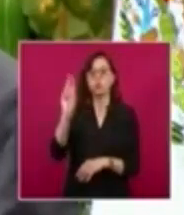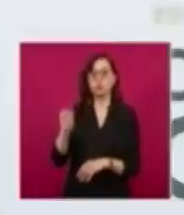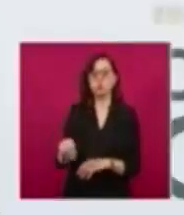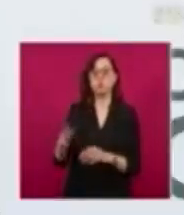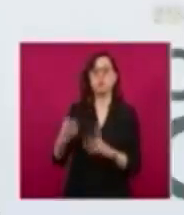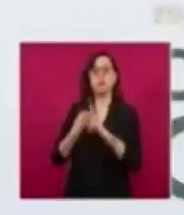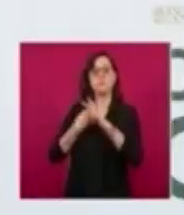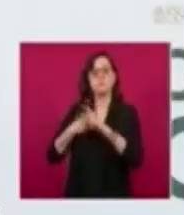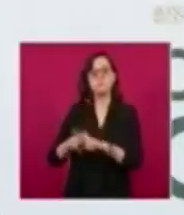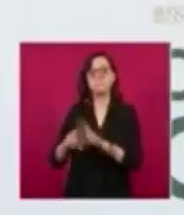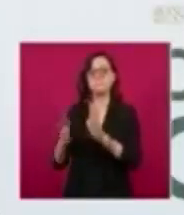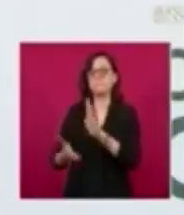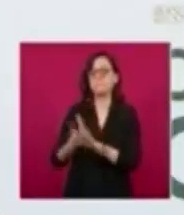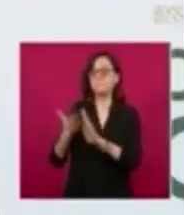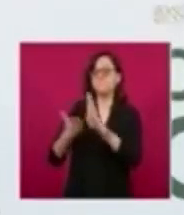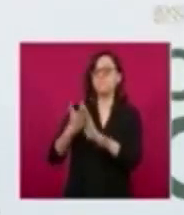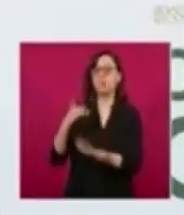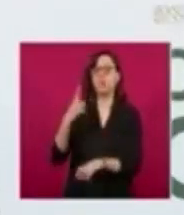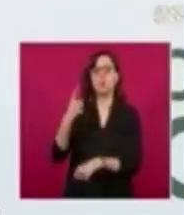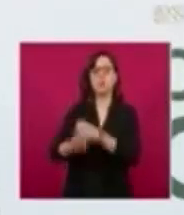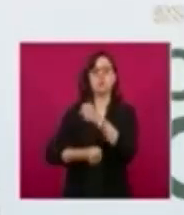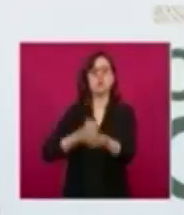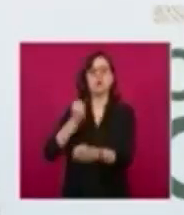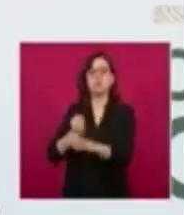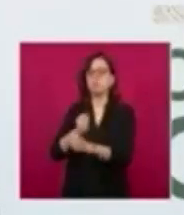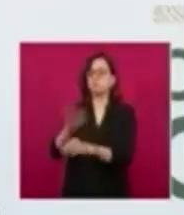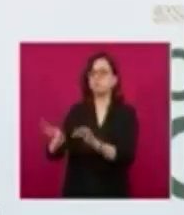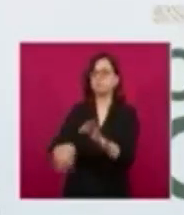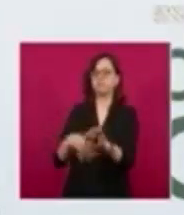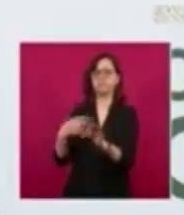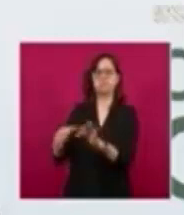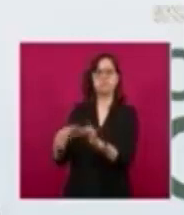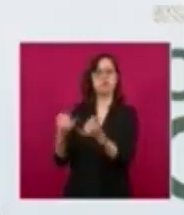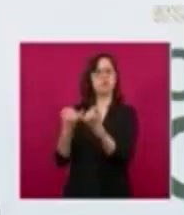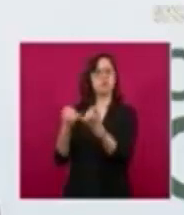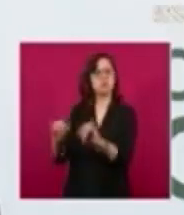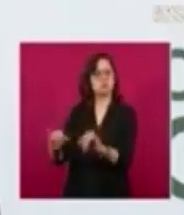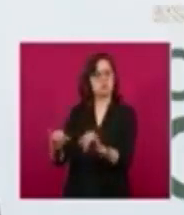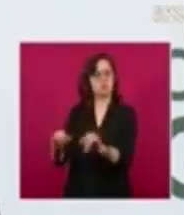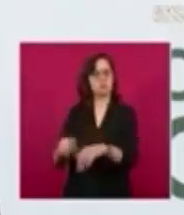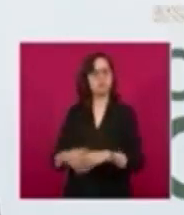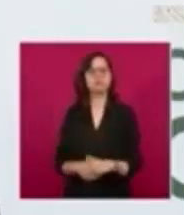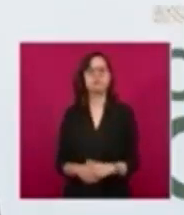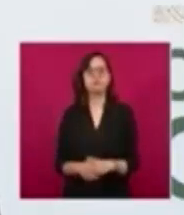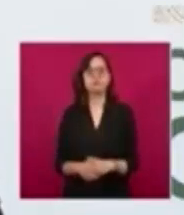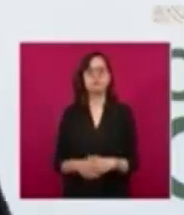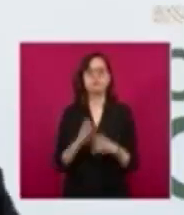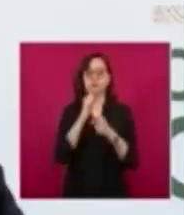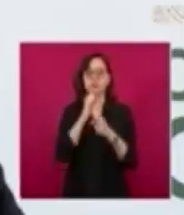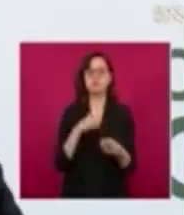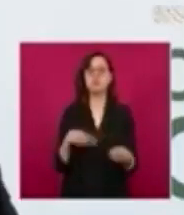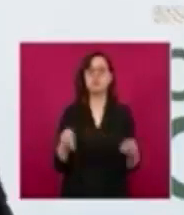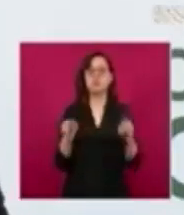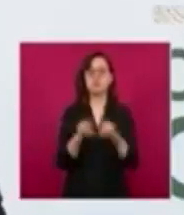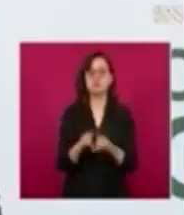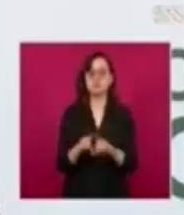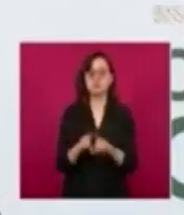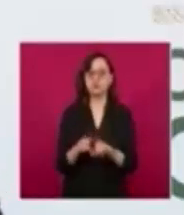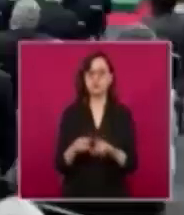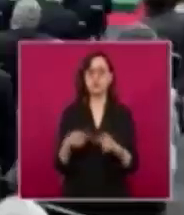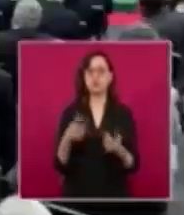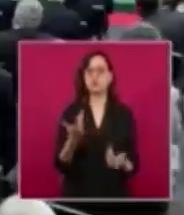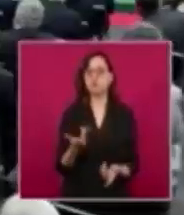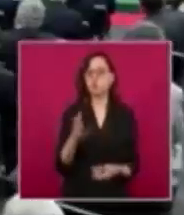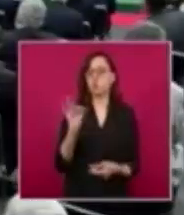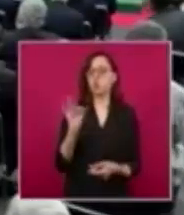si tú te acuerdas, hace años cuando tomó posesión, él dijo que ningún mexicano tendría que irse de México por falta de empleo.